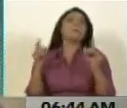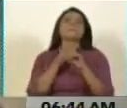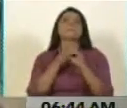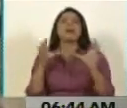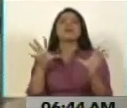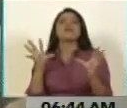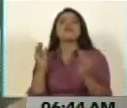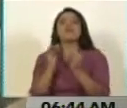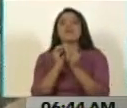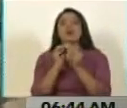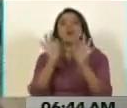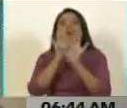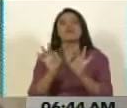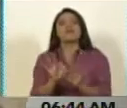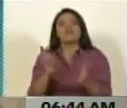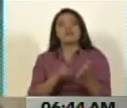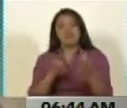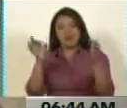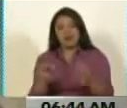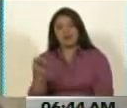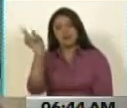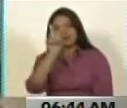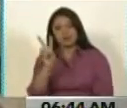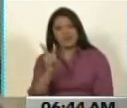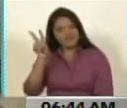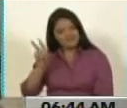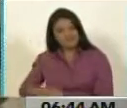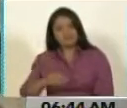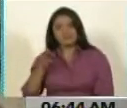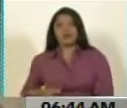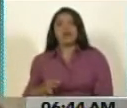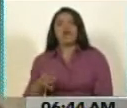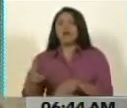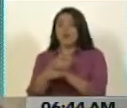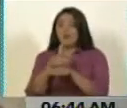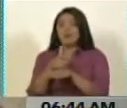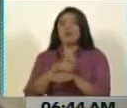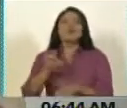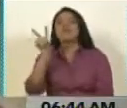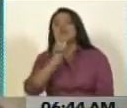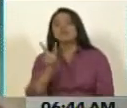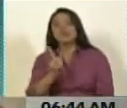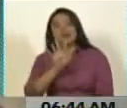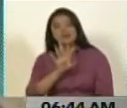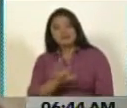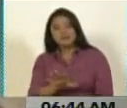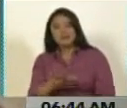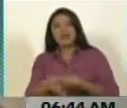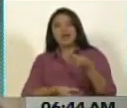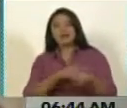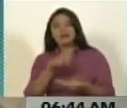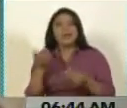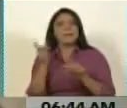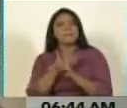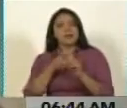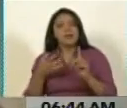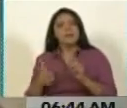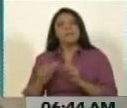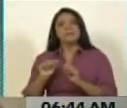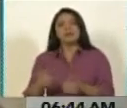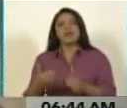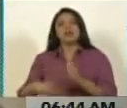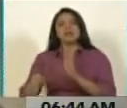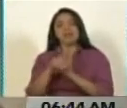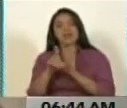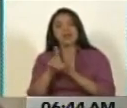de la simbología de la venezolanidad. Y eso es lo que ha hecho el gobierno bolivariano desde que se fundamentaron los derechos culturales en la